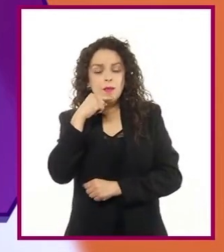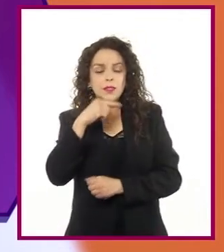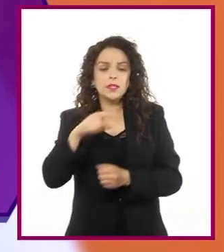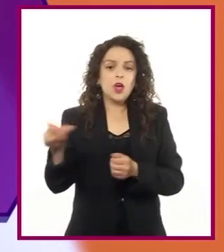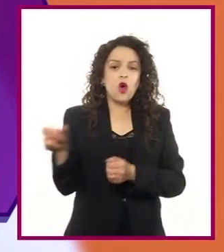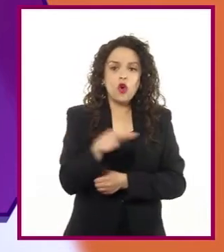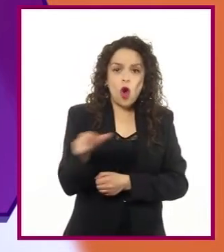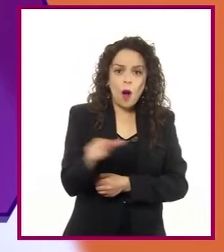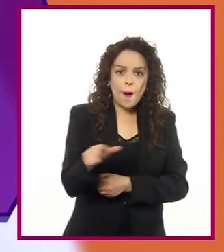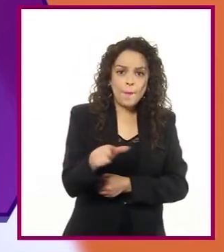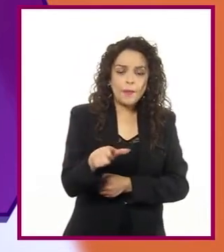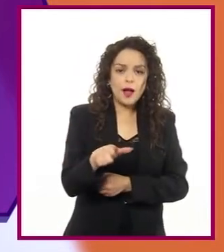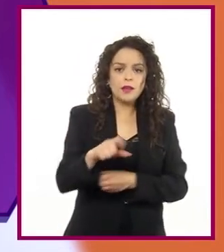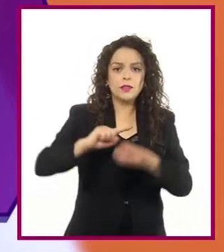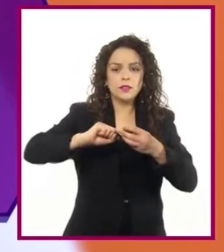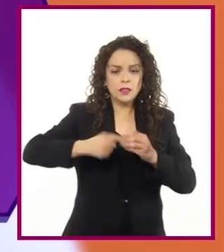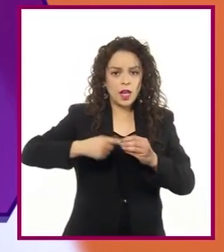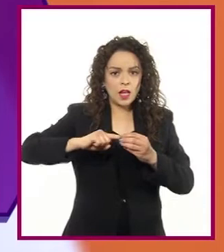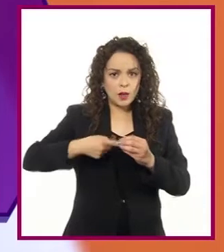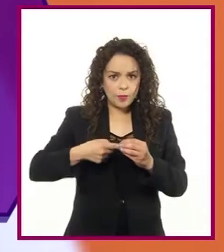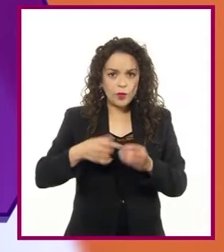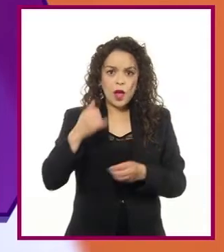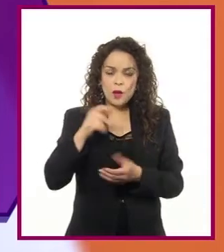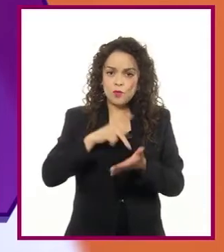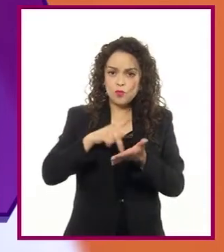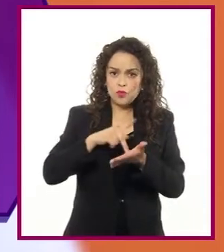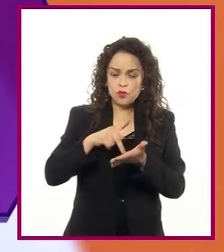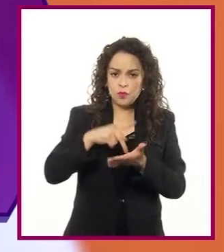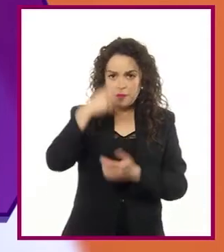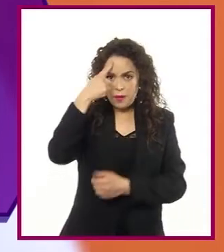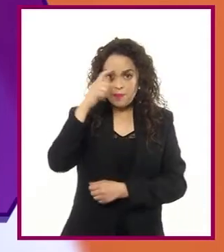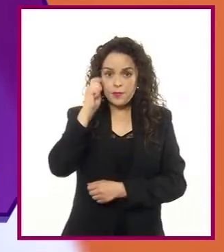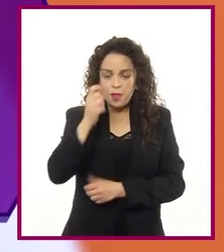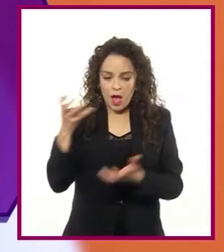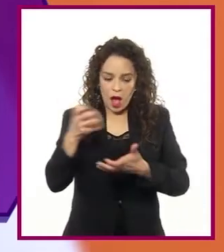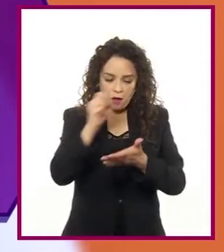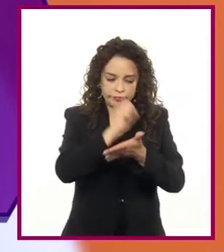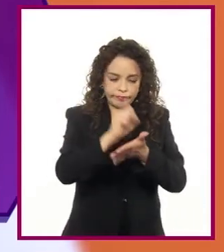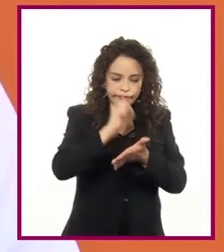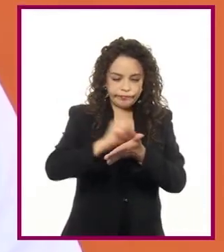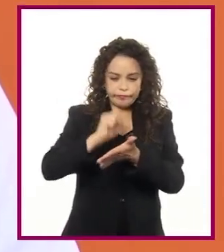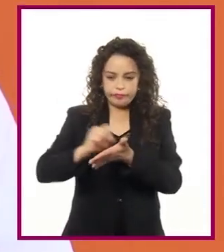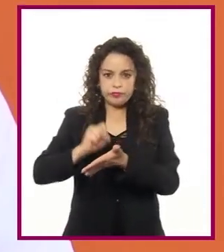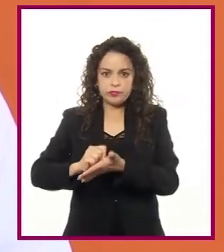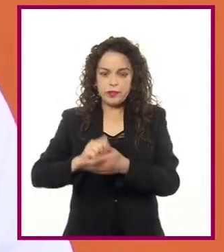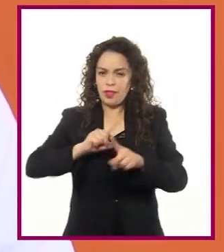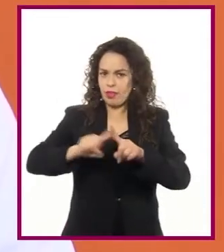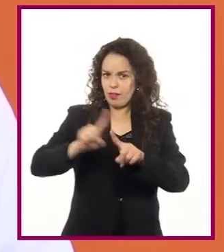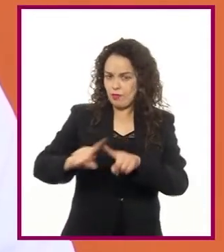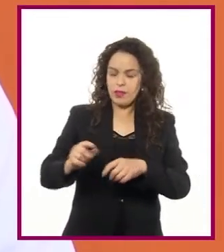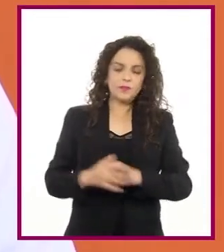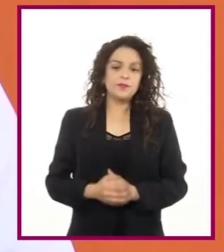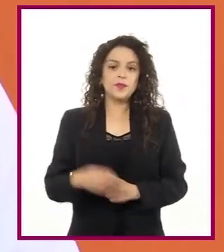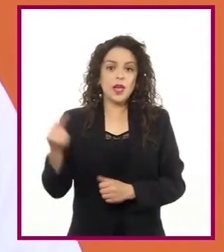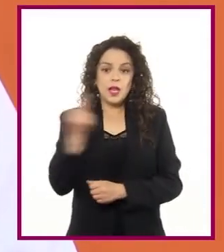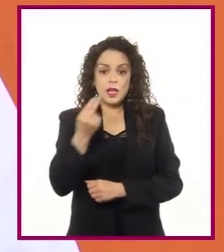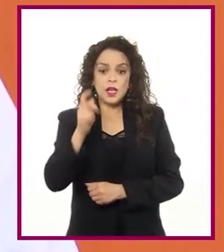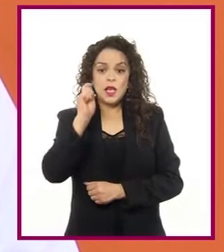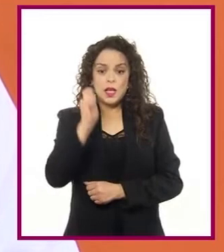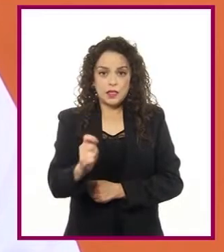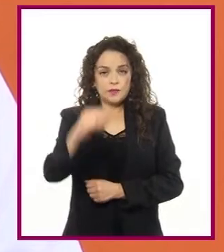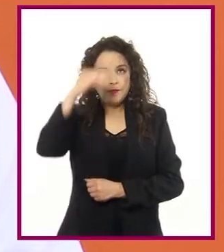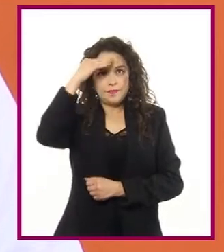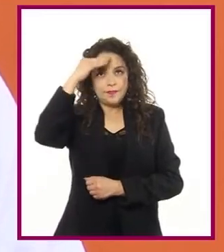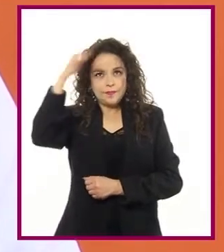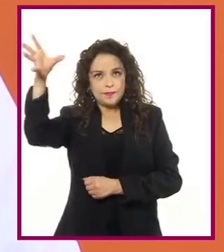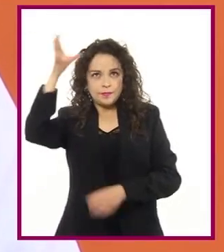goma, sacapuntas y bolígrafos para hacer sus anotaciones. Es necesario que registren las